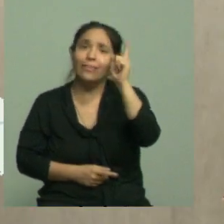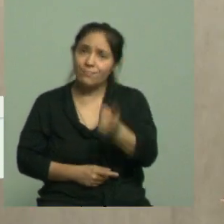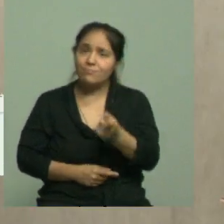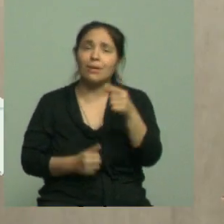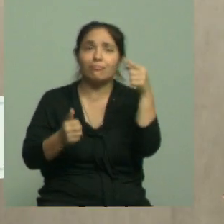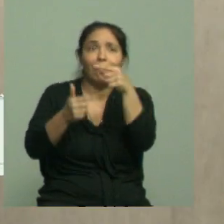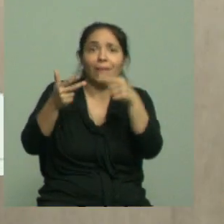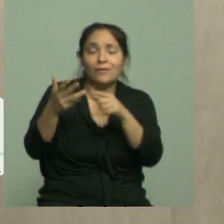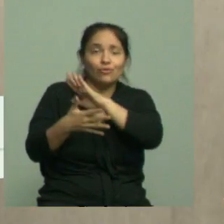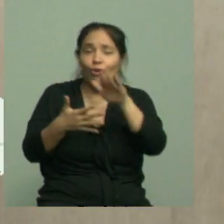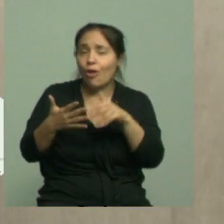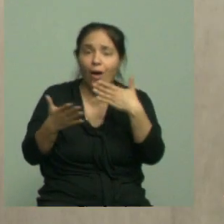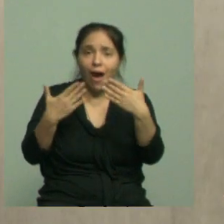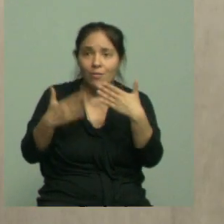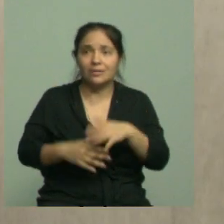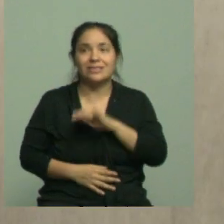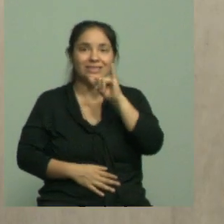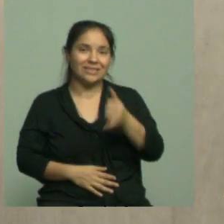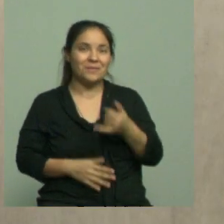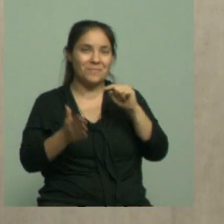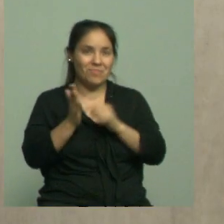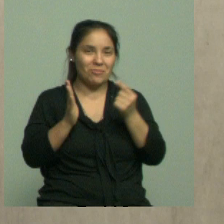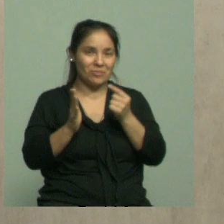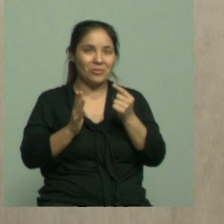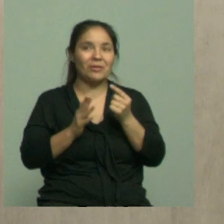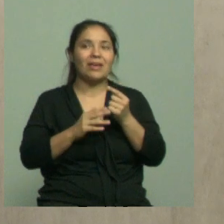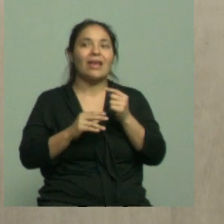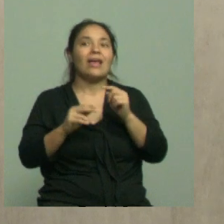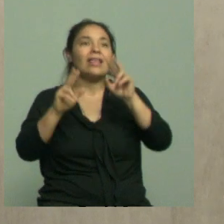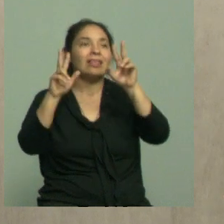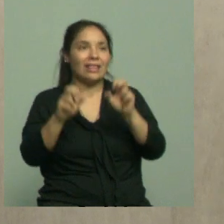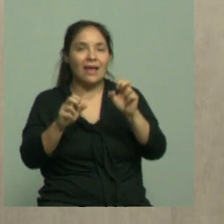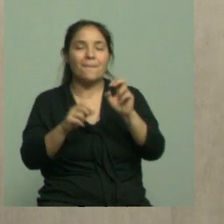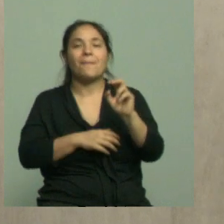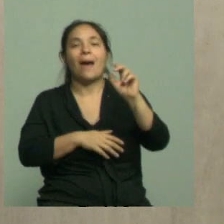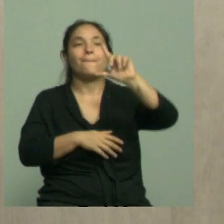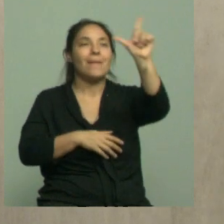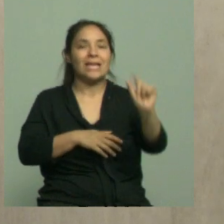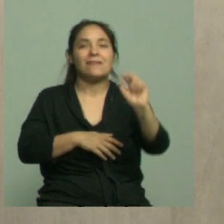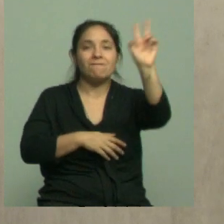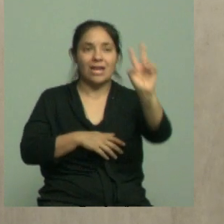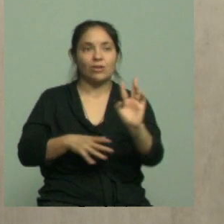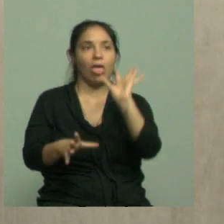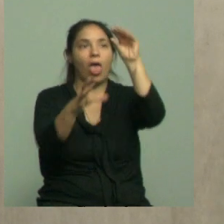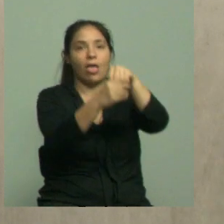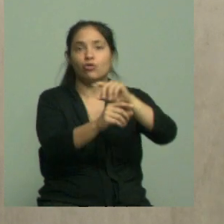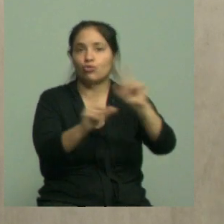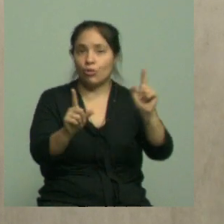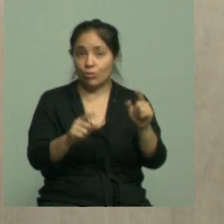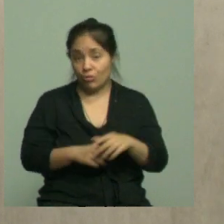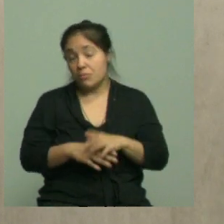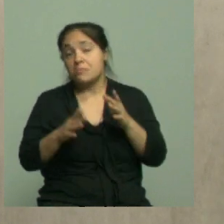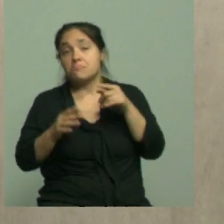Muy interesante me pareció sobre todo el punto en relación a la lógica no intervencionista que plantea Pepe